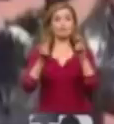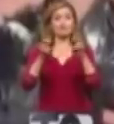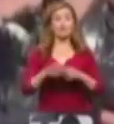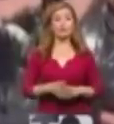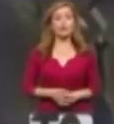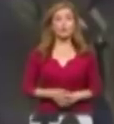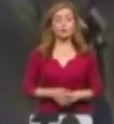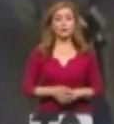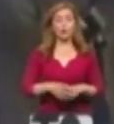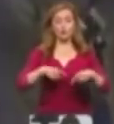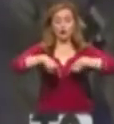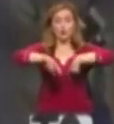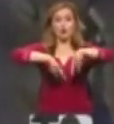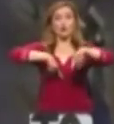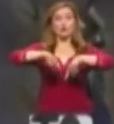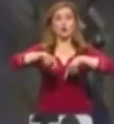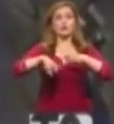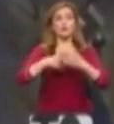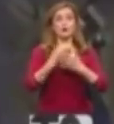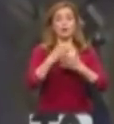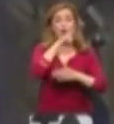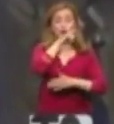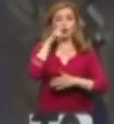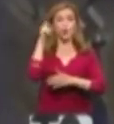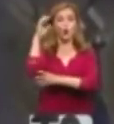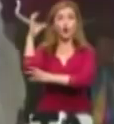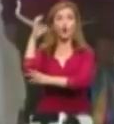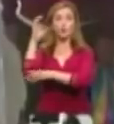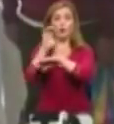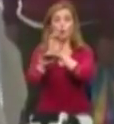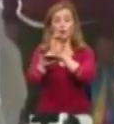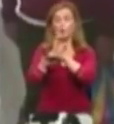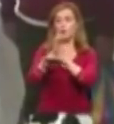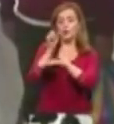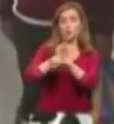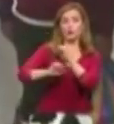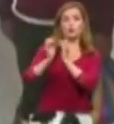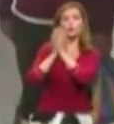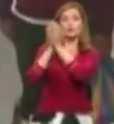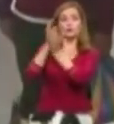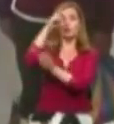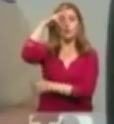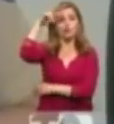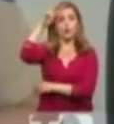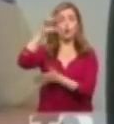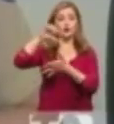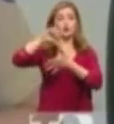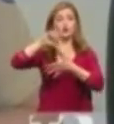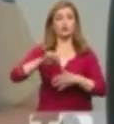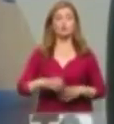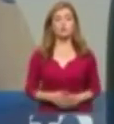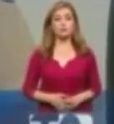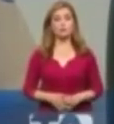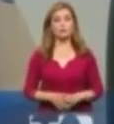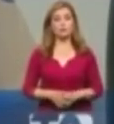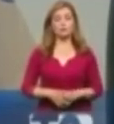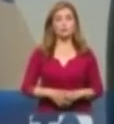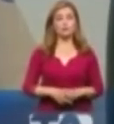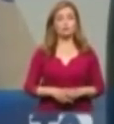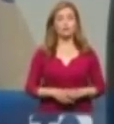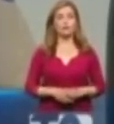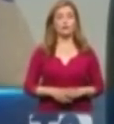logístico que permitía el transporte de alcaloide desde Colombia o Ecuador hacia México y Centroamérica. Para este caso, como otros, ha